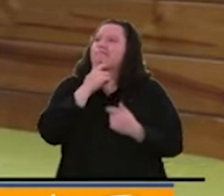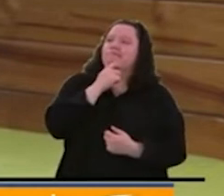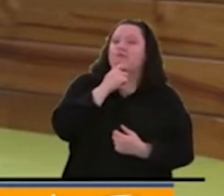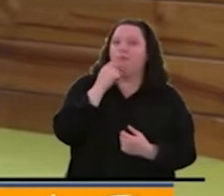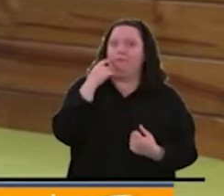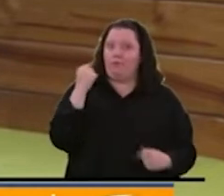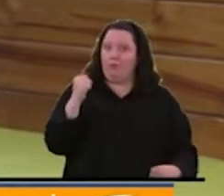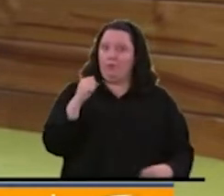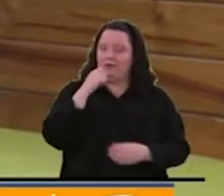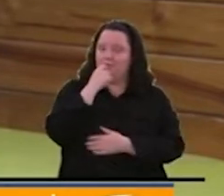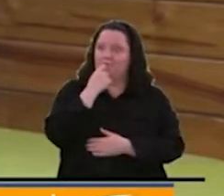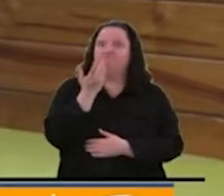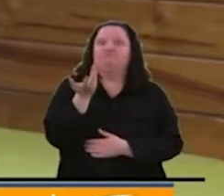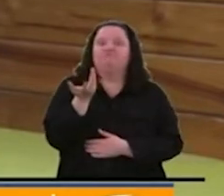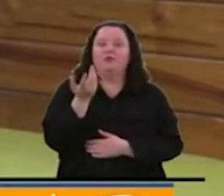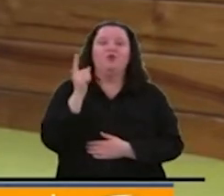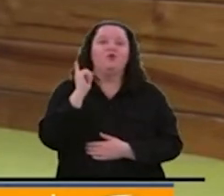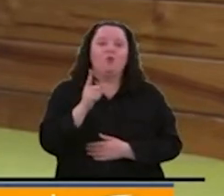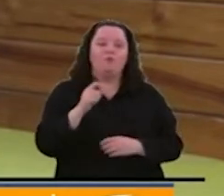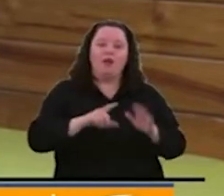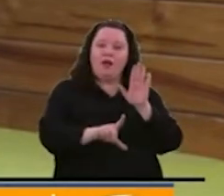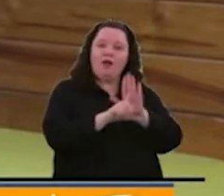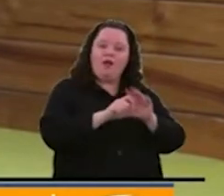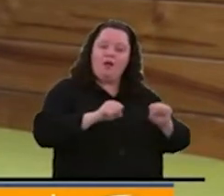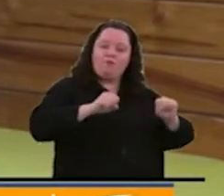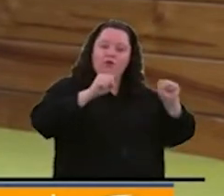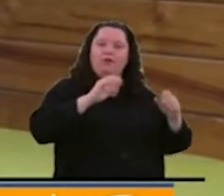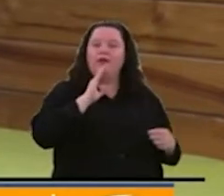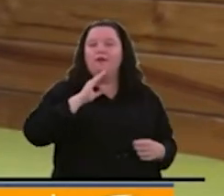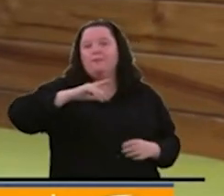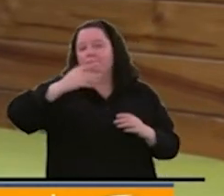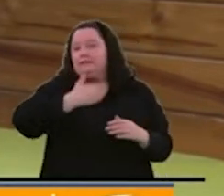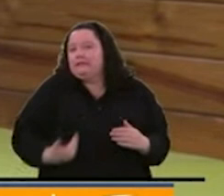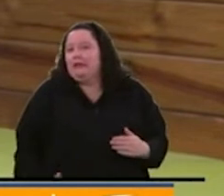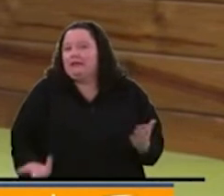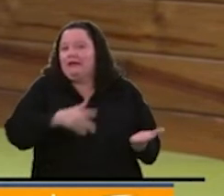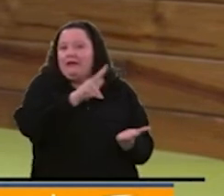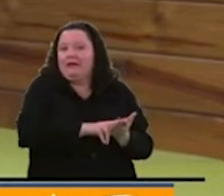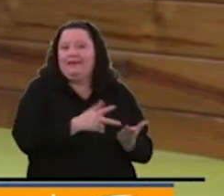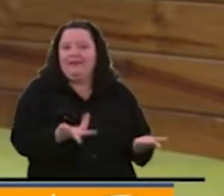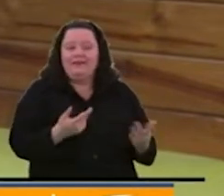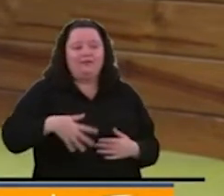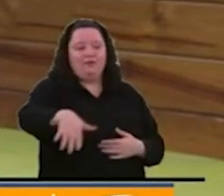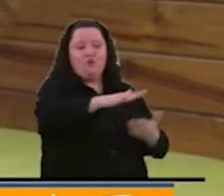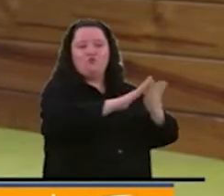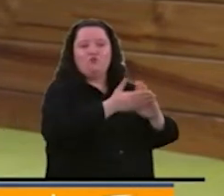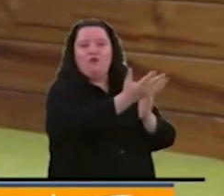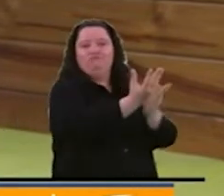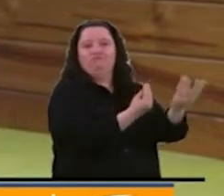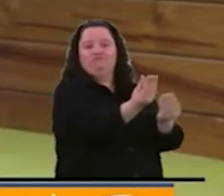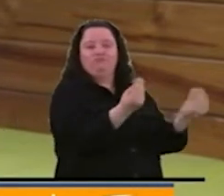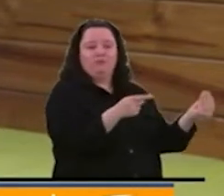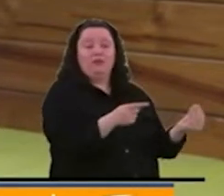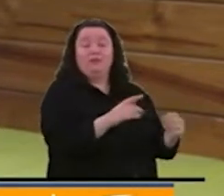expectativa y la preocupación porque quien sanciona la ley es el presidente y pues las comunidades habían